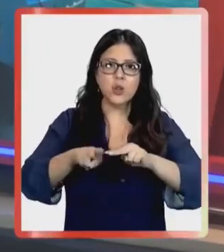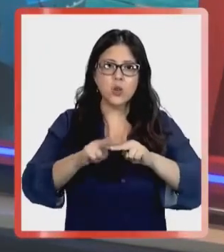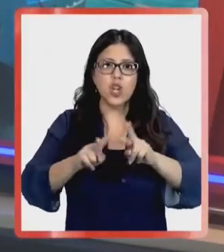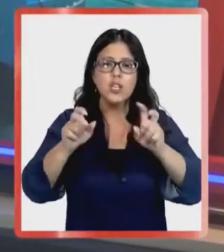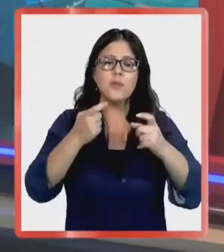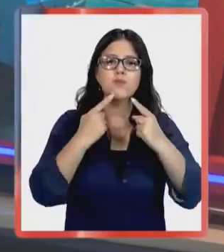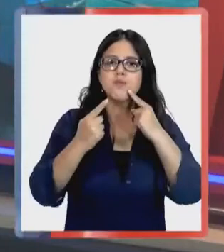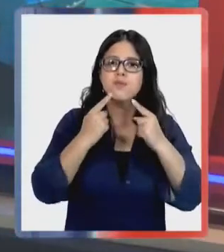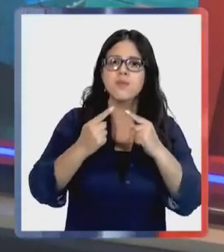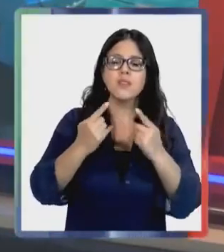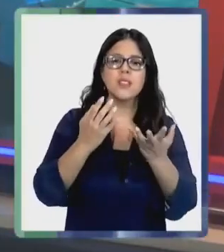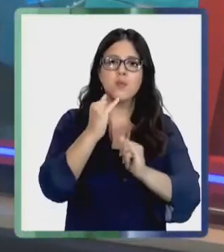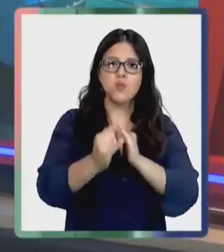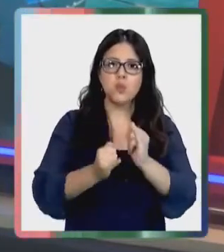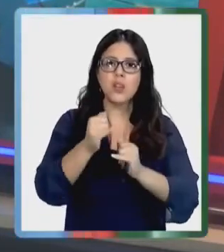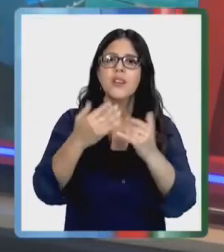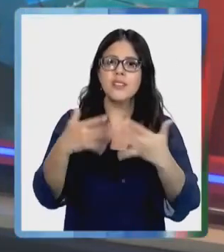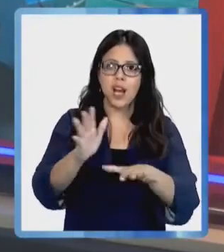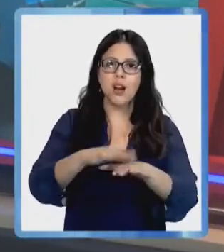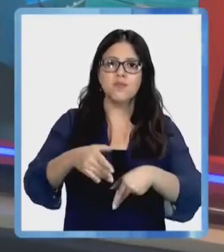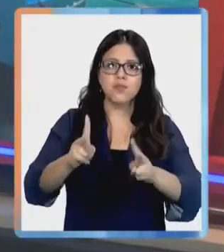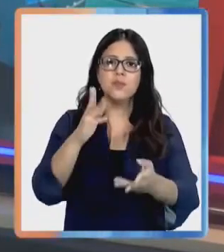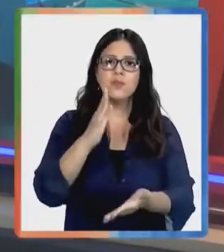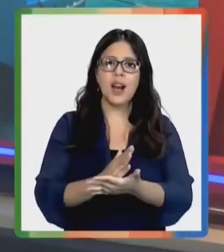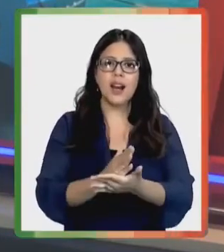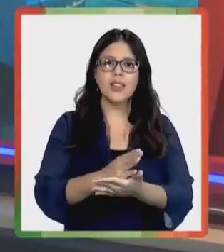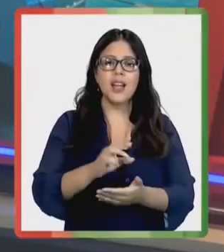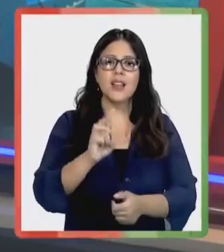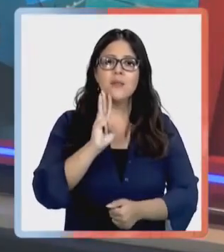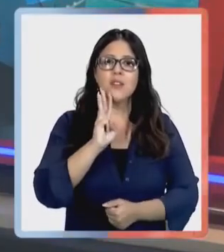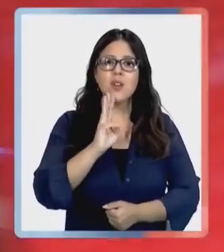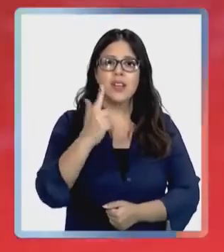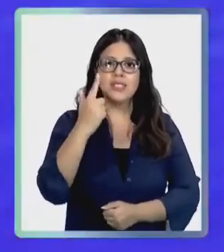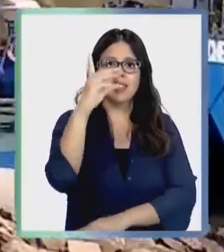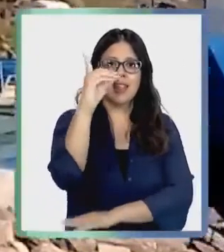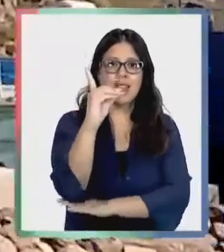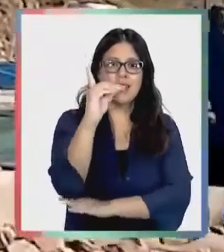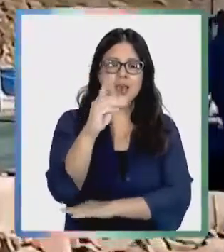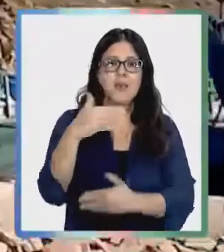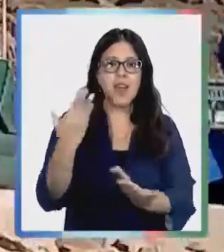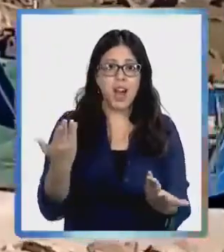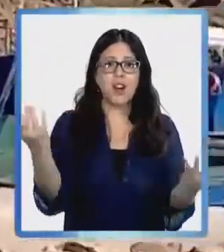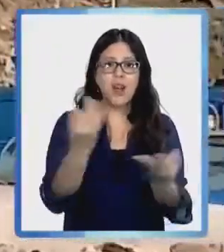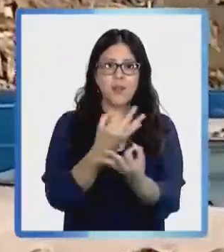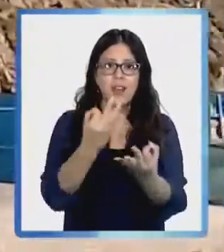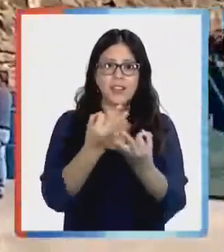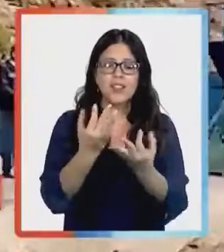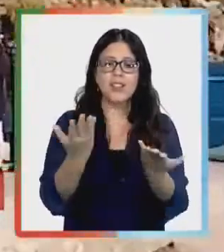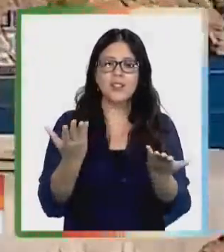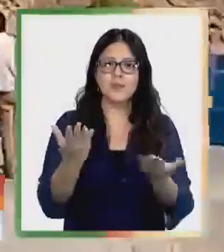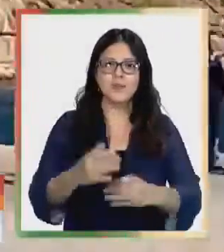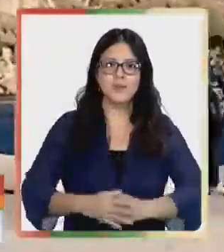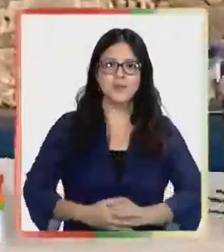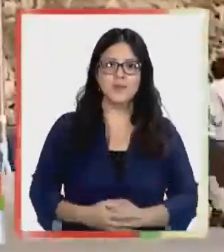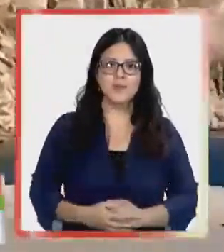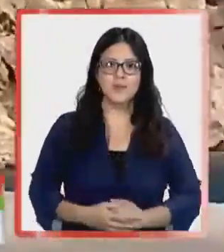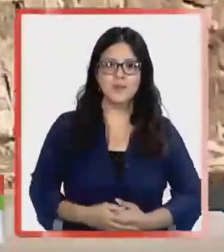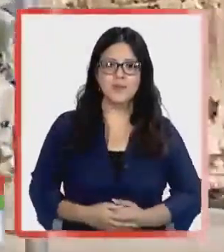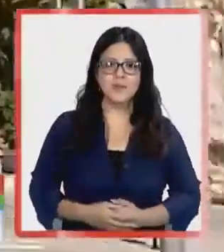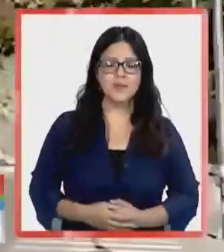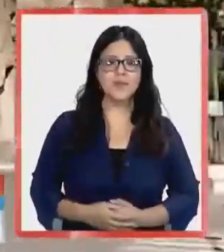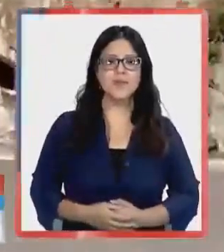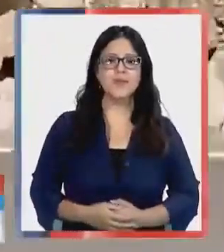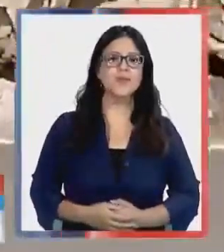el miércoles 7 de diciembre. Nos cuenta Santa María Televisión. hasta el próximo miércoles 7 de